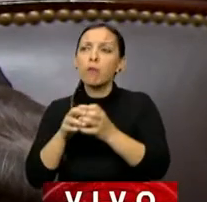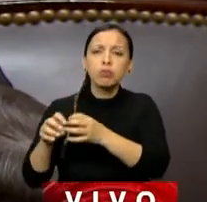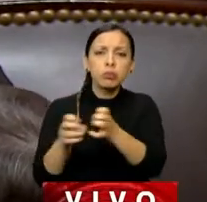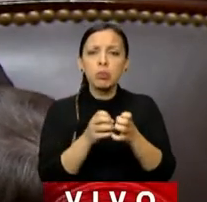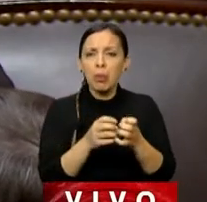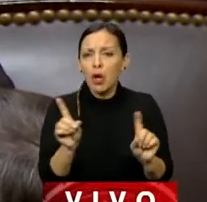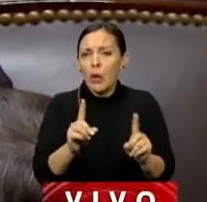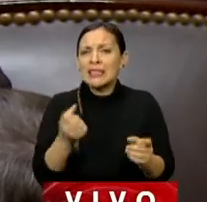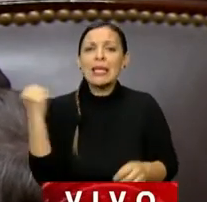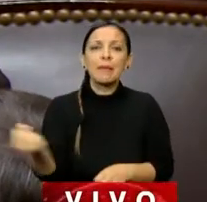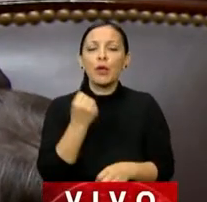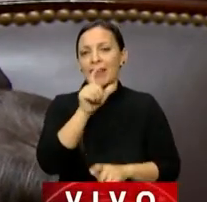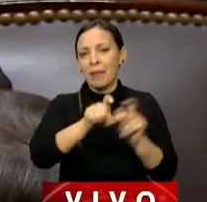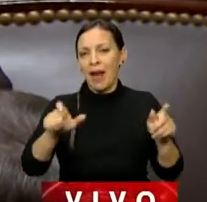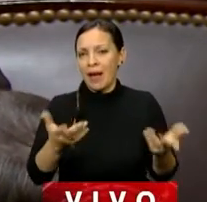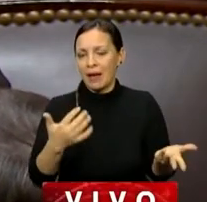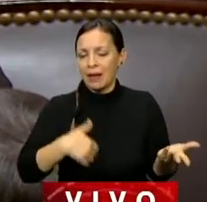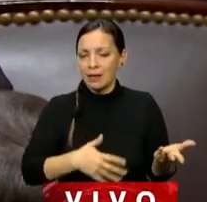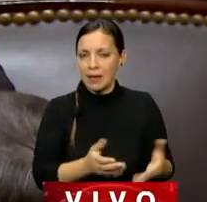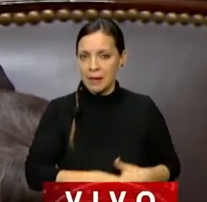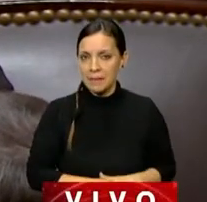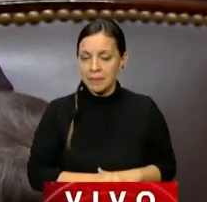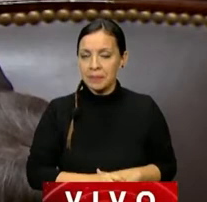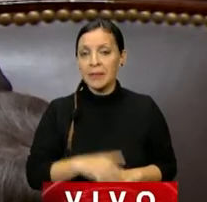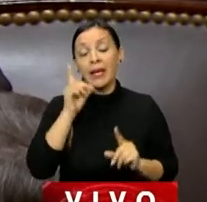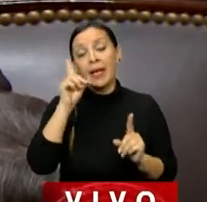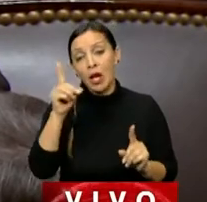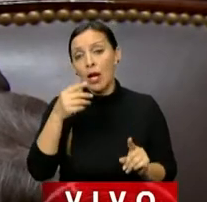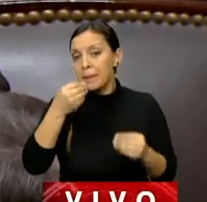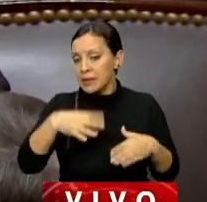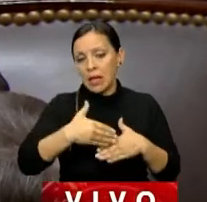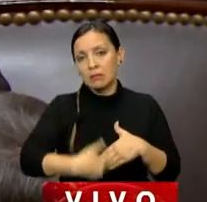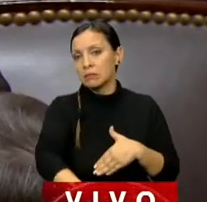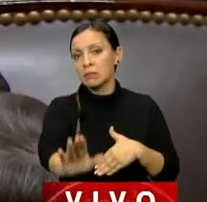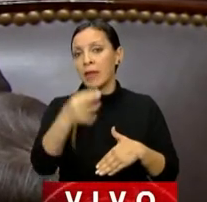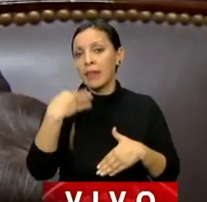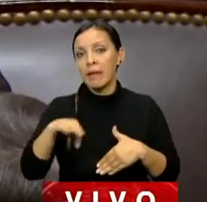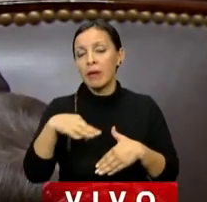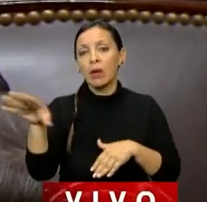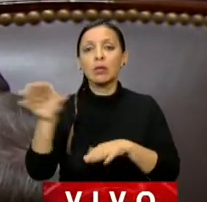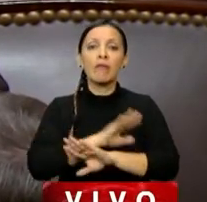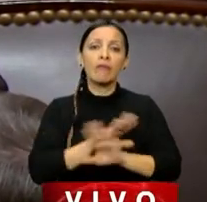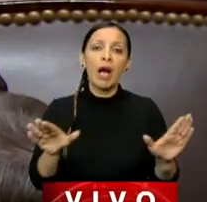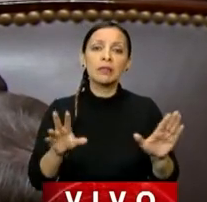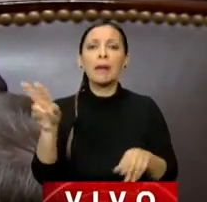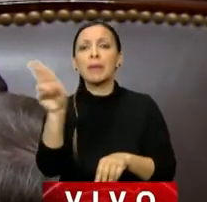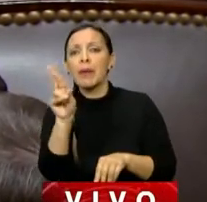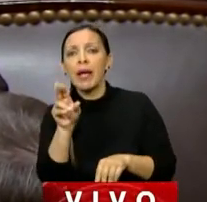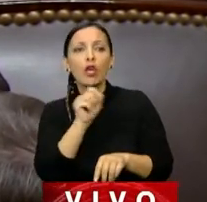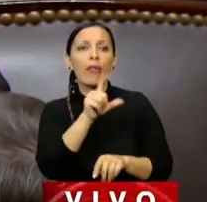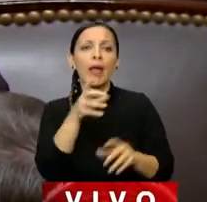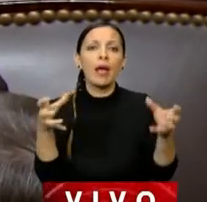argentinos. Creo que tenemos que empezar a hablar de eliminar los privilegios de toda la clase